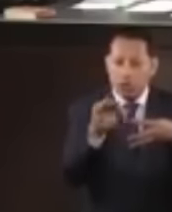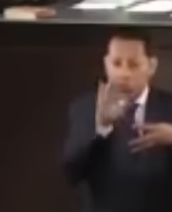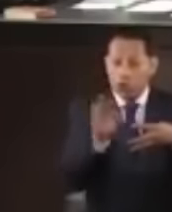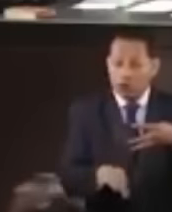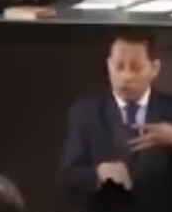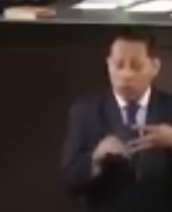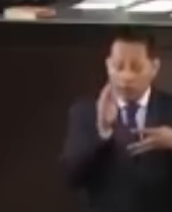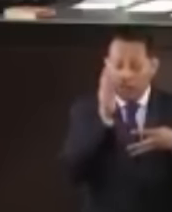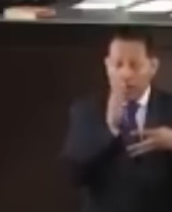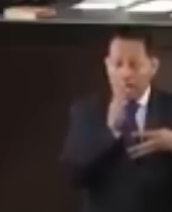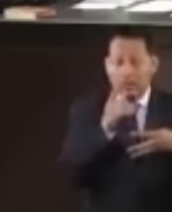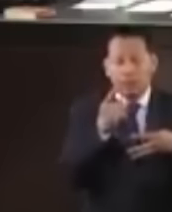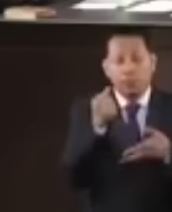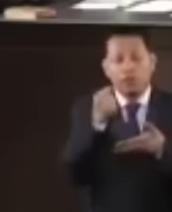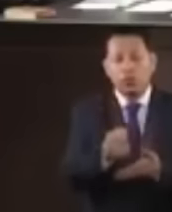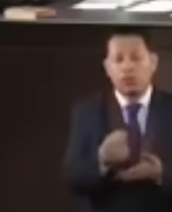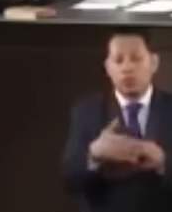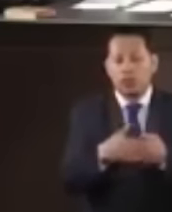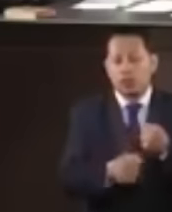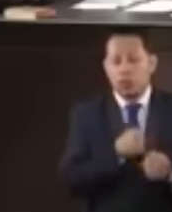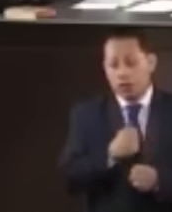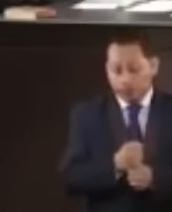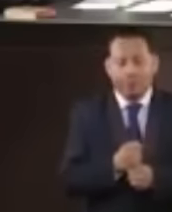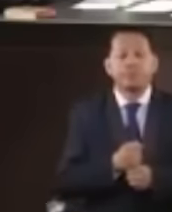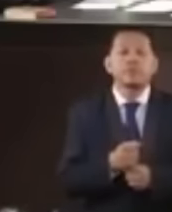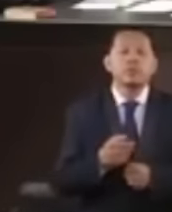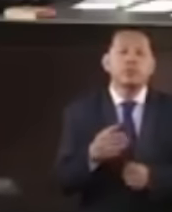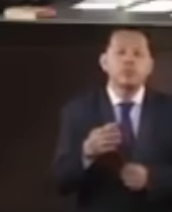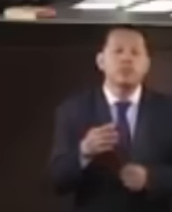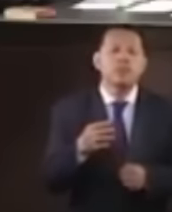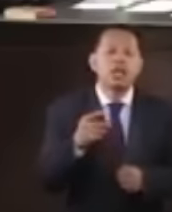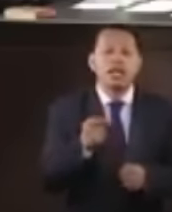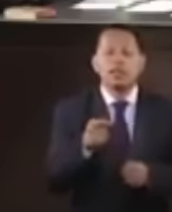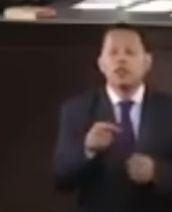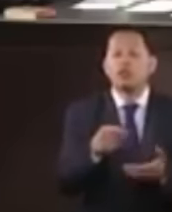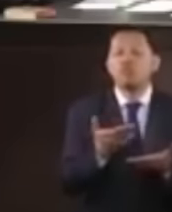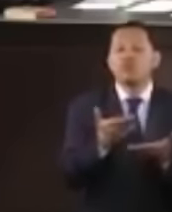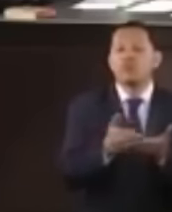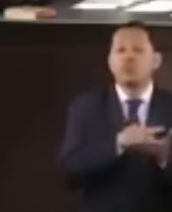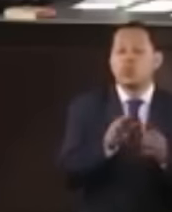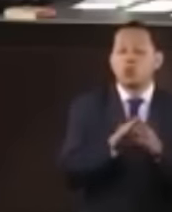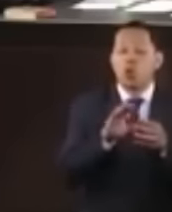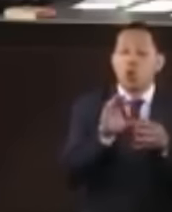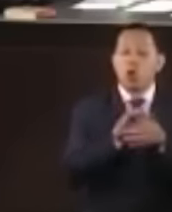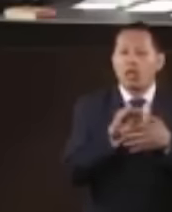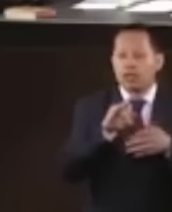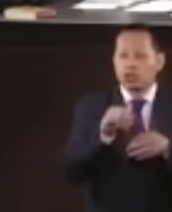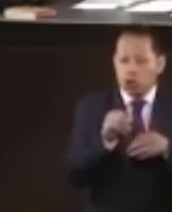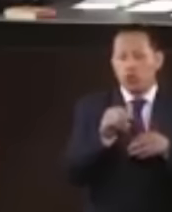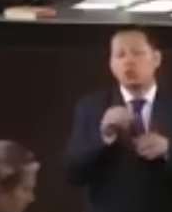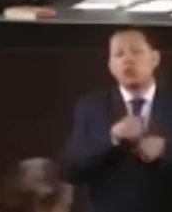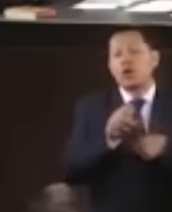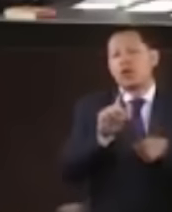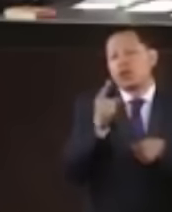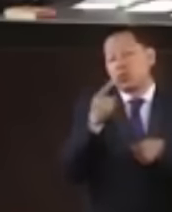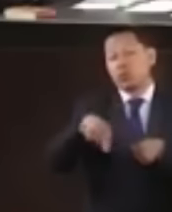va destinado para el próximo año. En la presente reserva quiero resaltar el anexo transversal número 31. Ustedes que